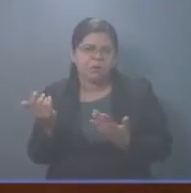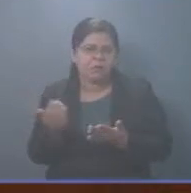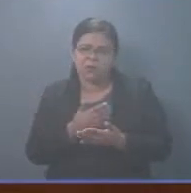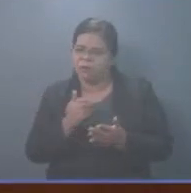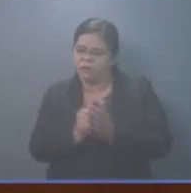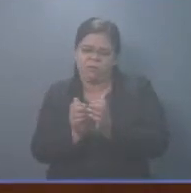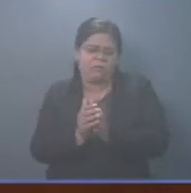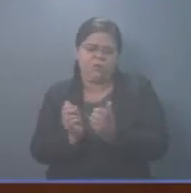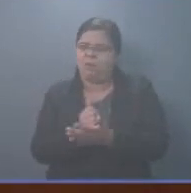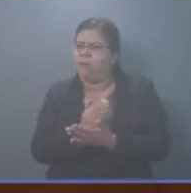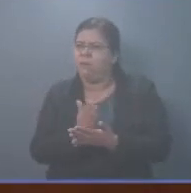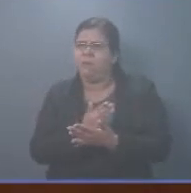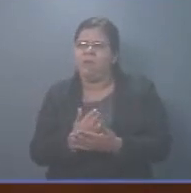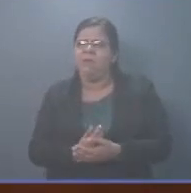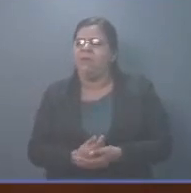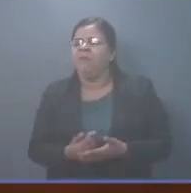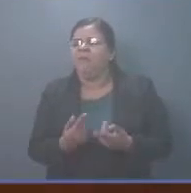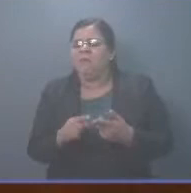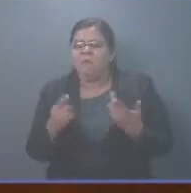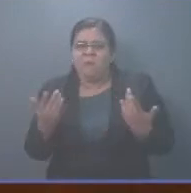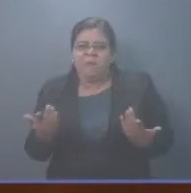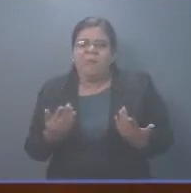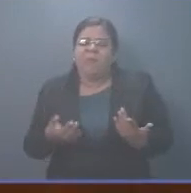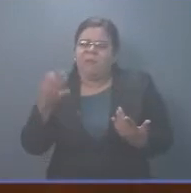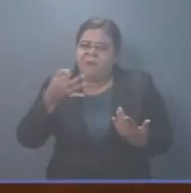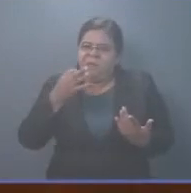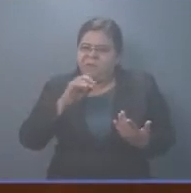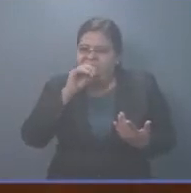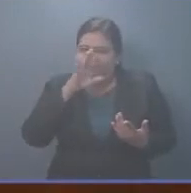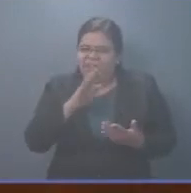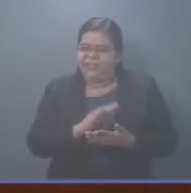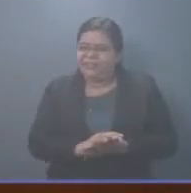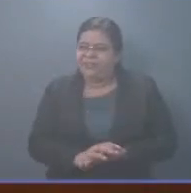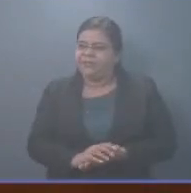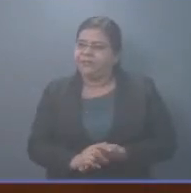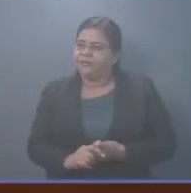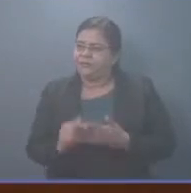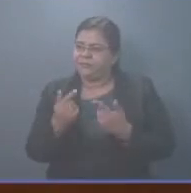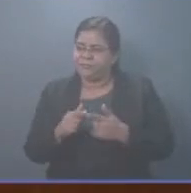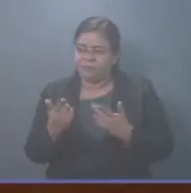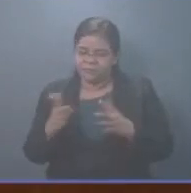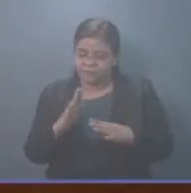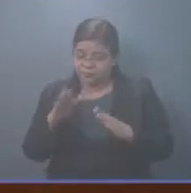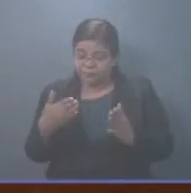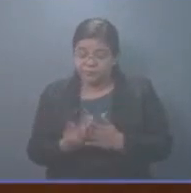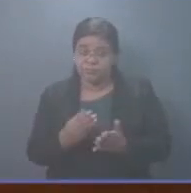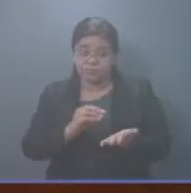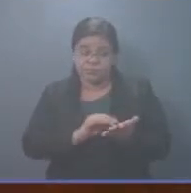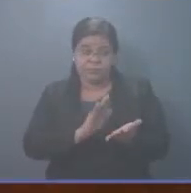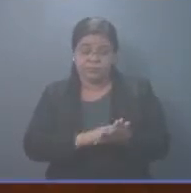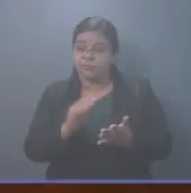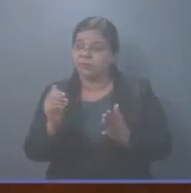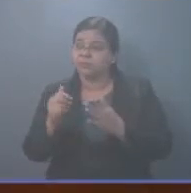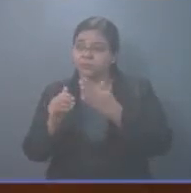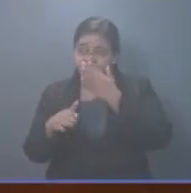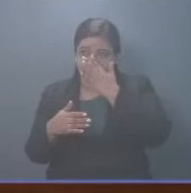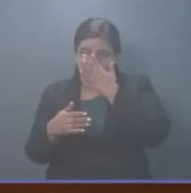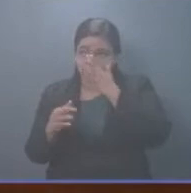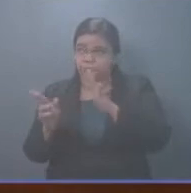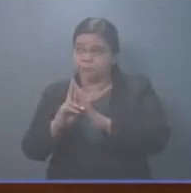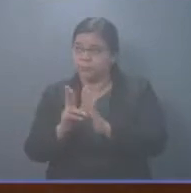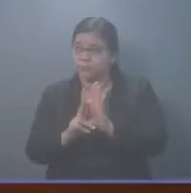ningún problema. Pero entiendo, lo que usted dice, licenciado Canjura, es que obviamente si se queda establecido los